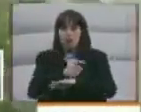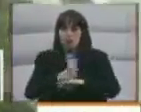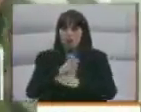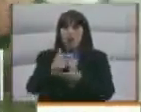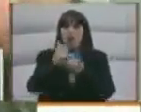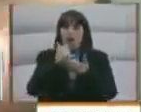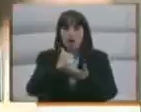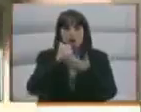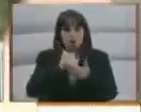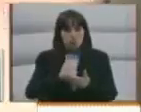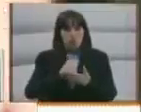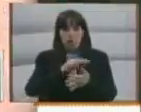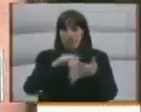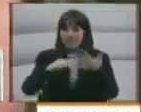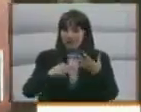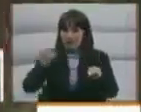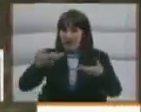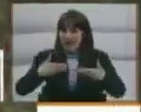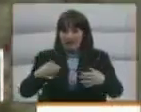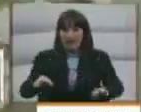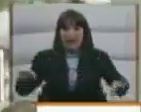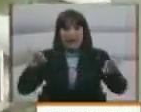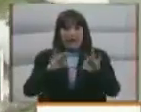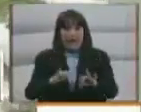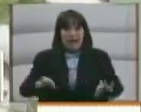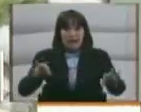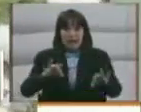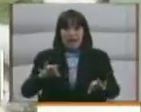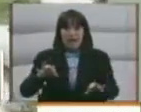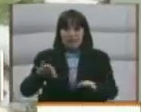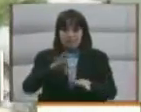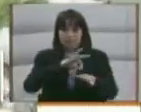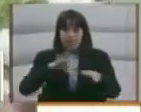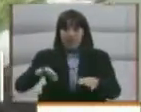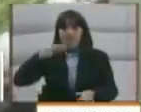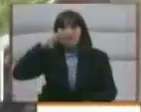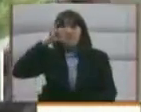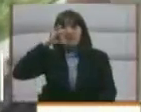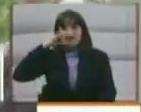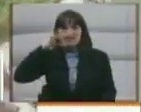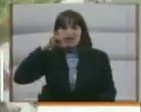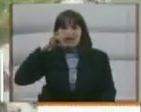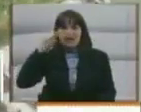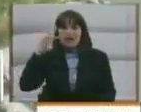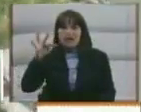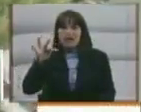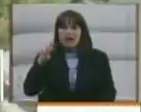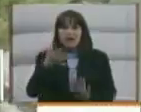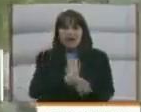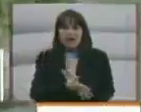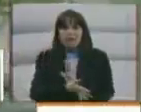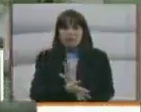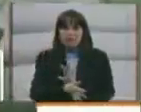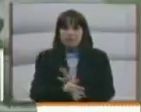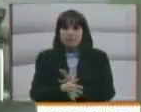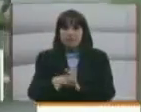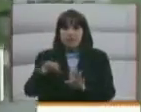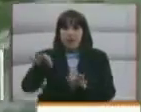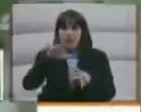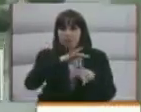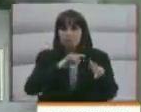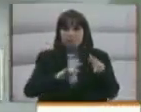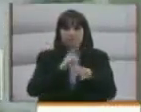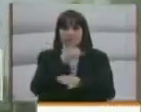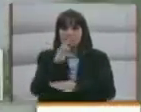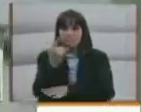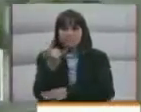más con los insumos. De 4.000 matas de fresa que tengo sembradas, ya prácticamente se ha comido en una semana 100 matas. Y el problema que